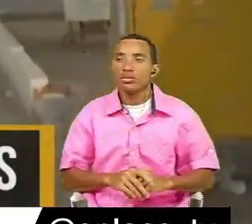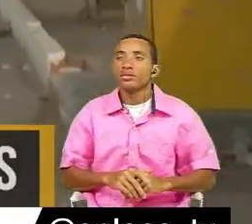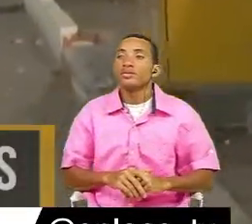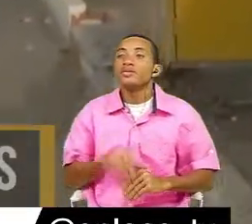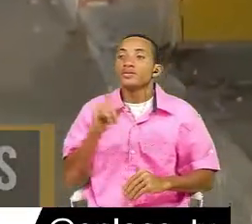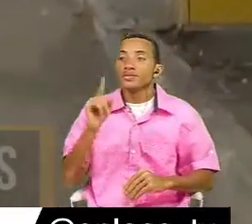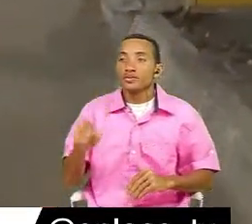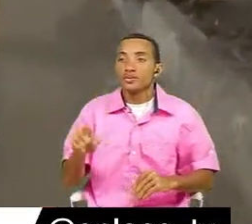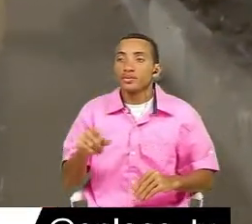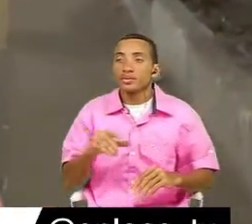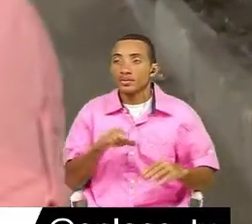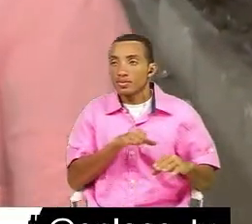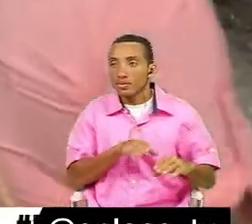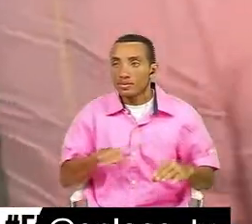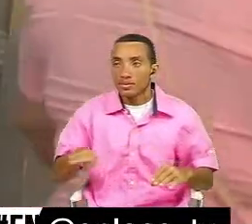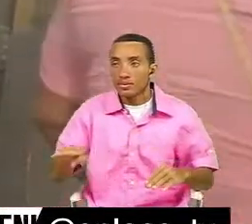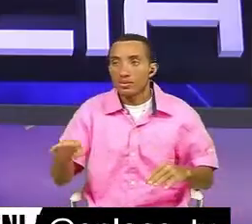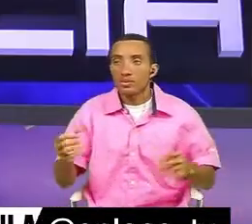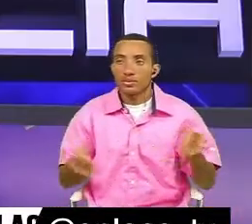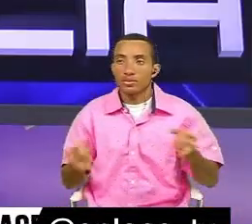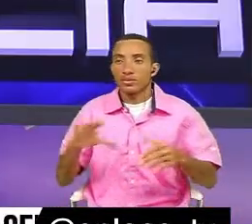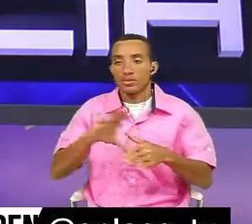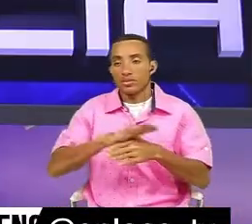esta es una zona de taxis.